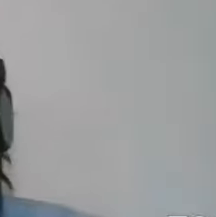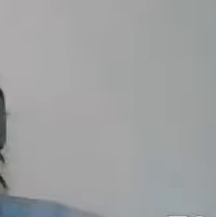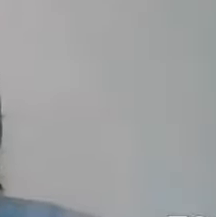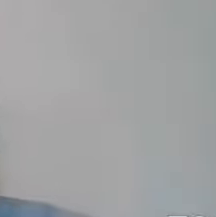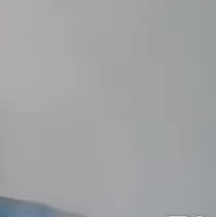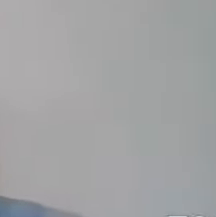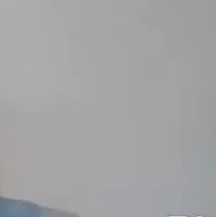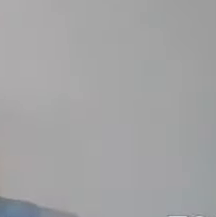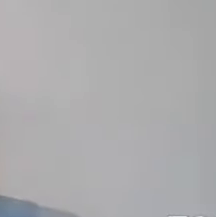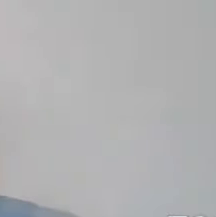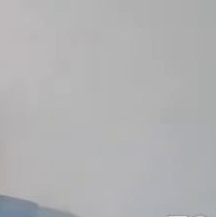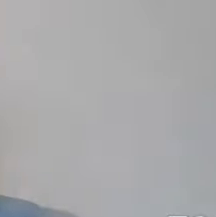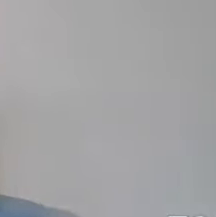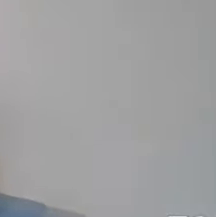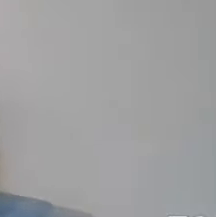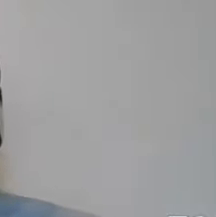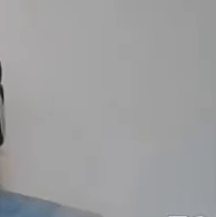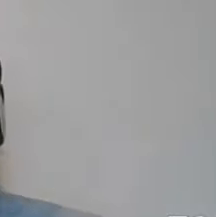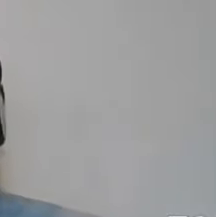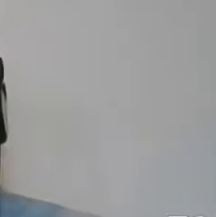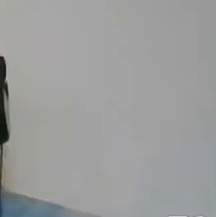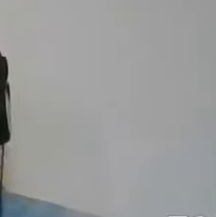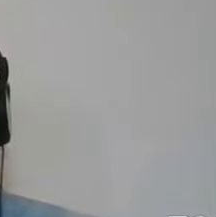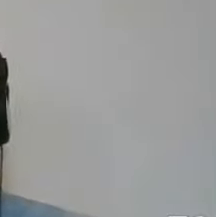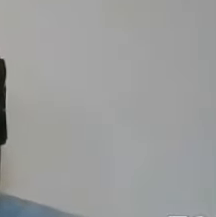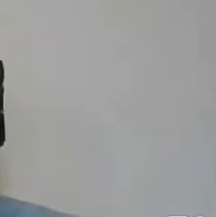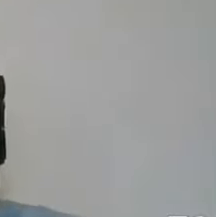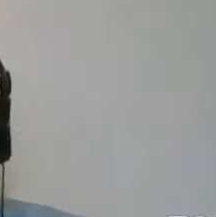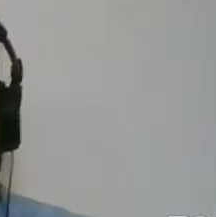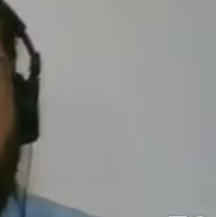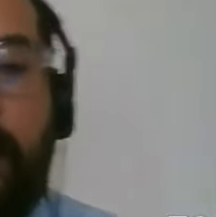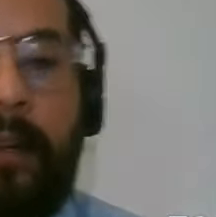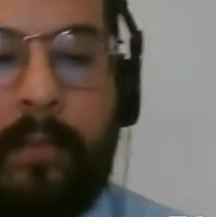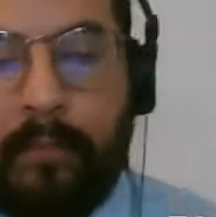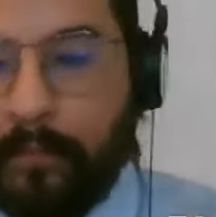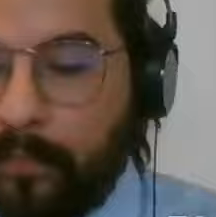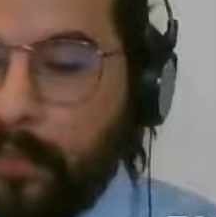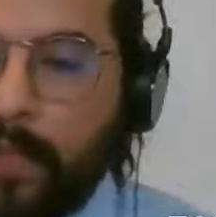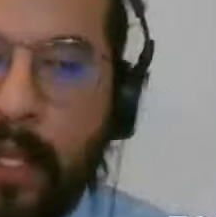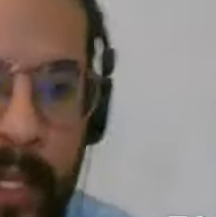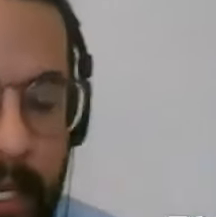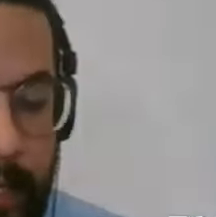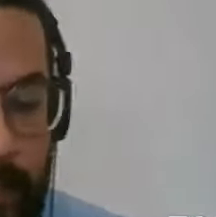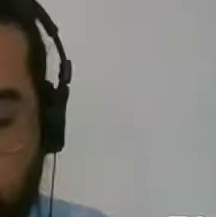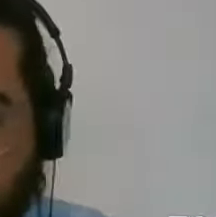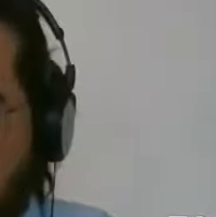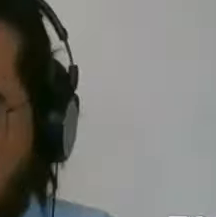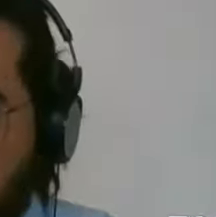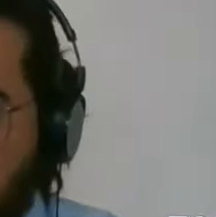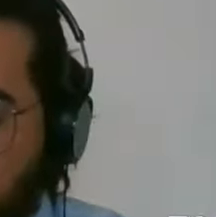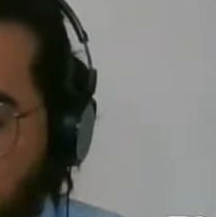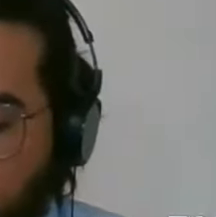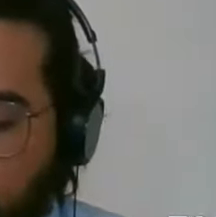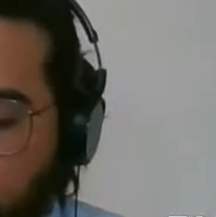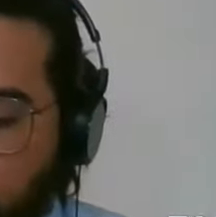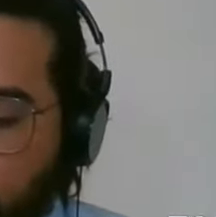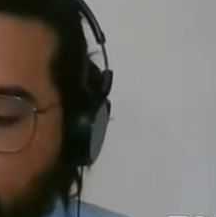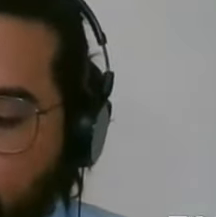publicarse, que vienen de la línea de investigación de igualdad en la que yo trabajo,